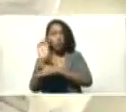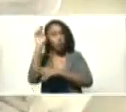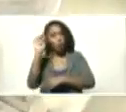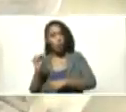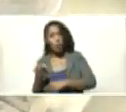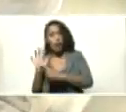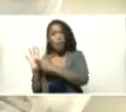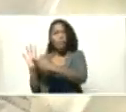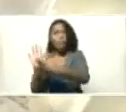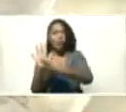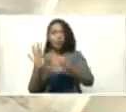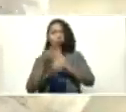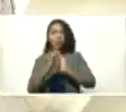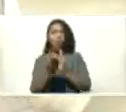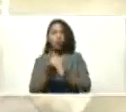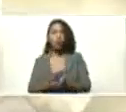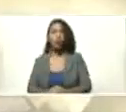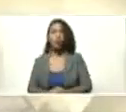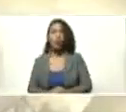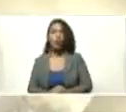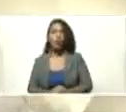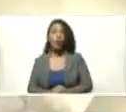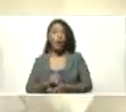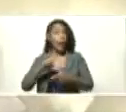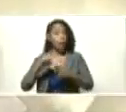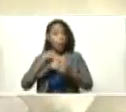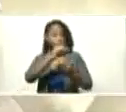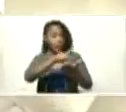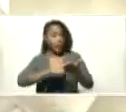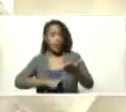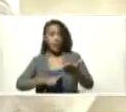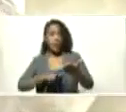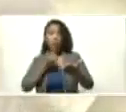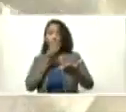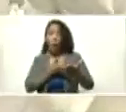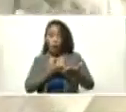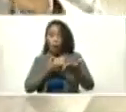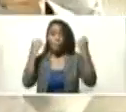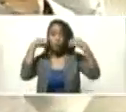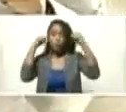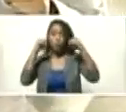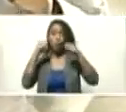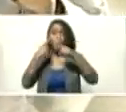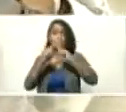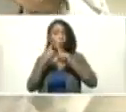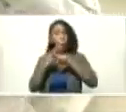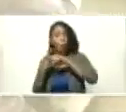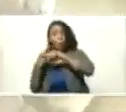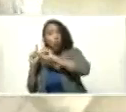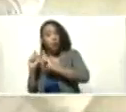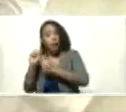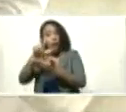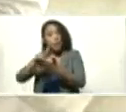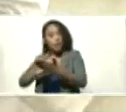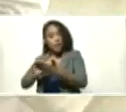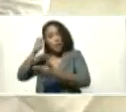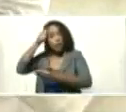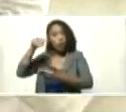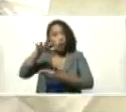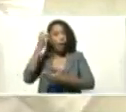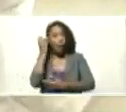para el mundo. Entonces, la lista de buenas prácticas existe. Pero hay otra lista de ciudades